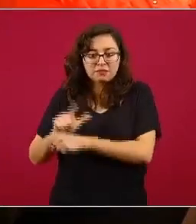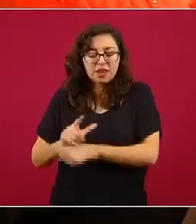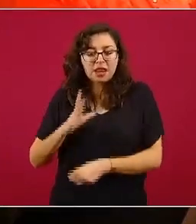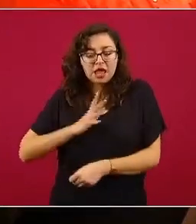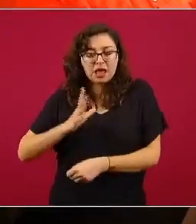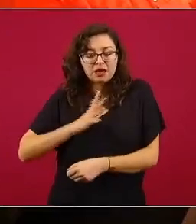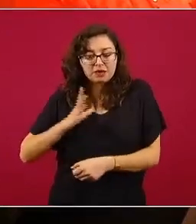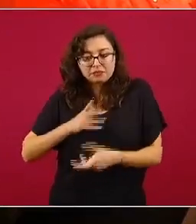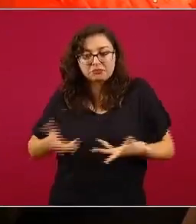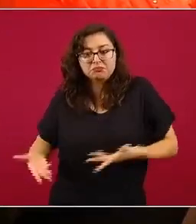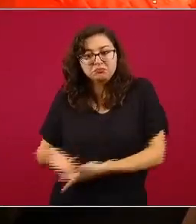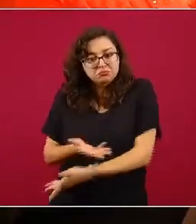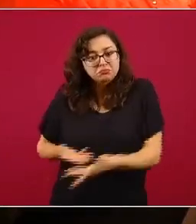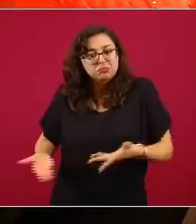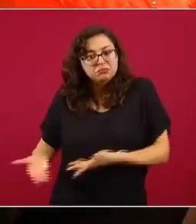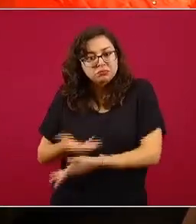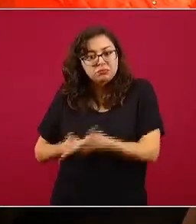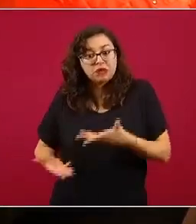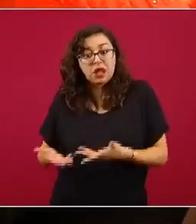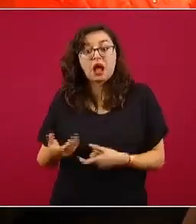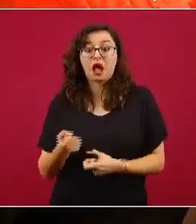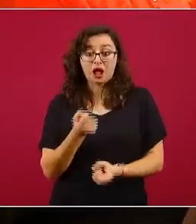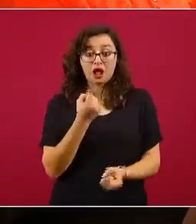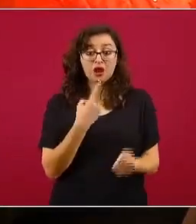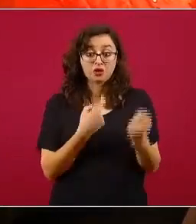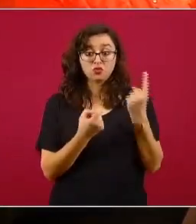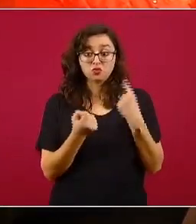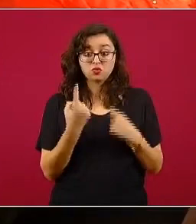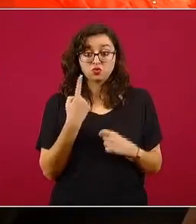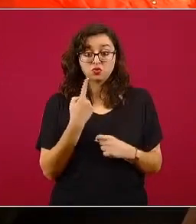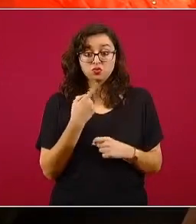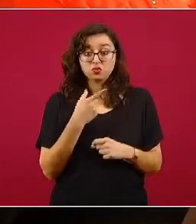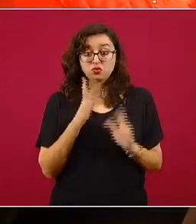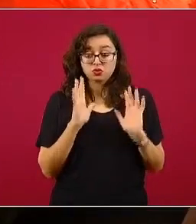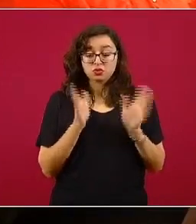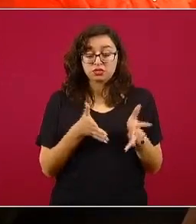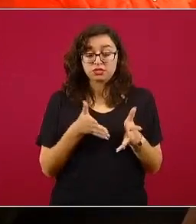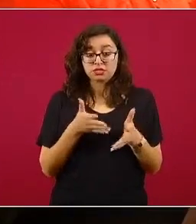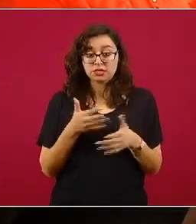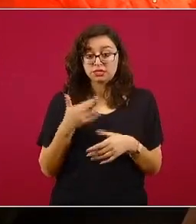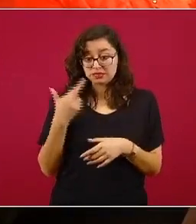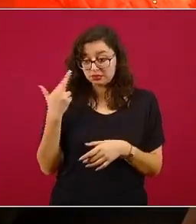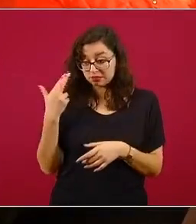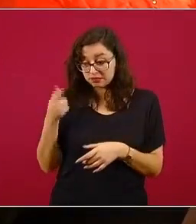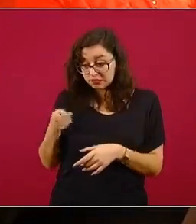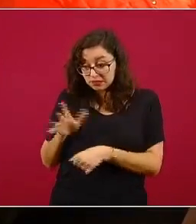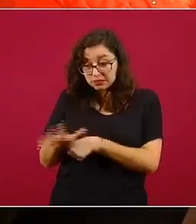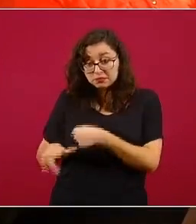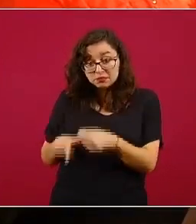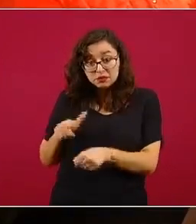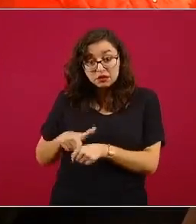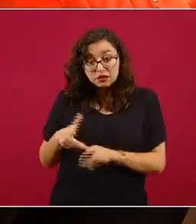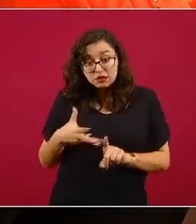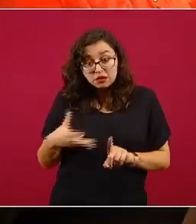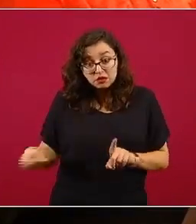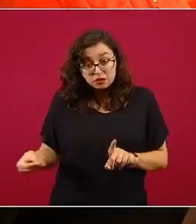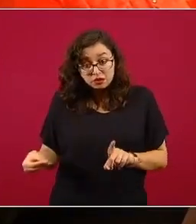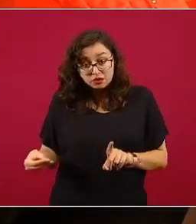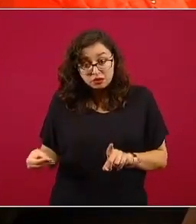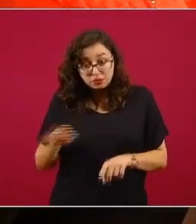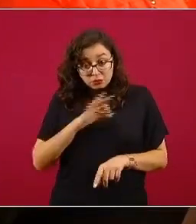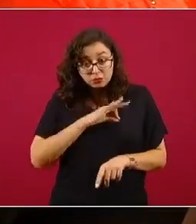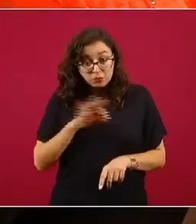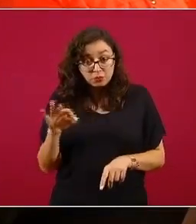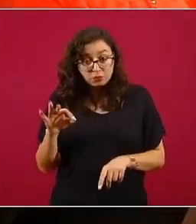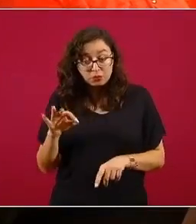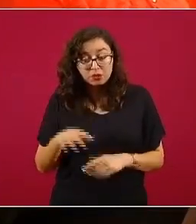ahorita. Hay análisis de la Secretaría correspondiente respecto a las mascotas. ¿Es posible que se contaminen? Muchas